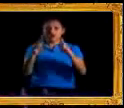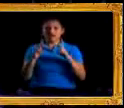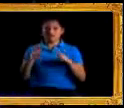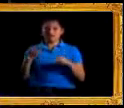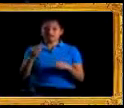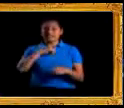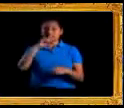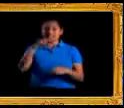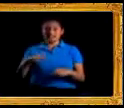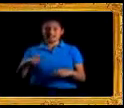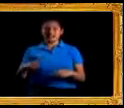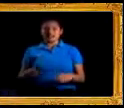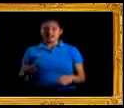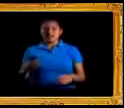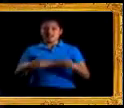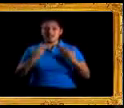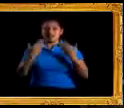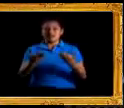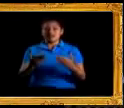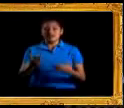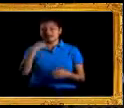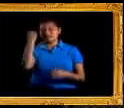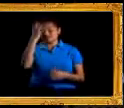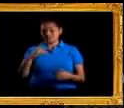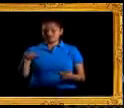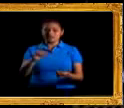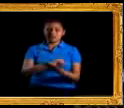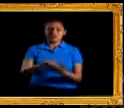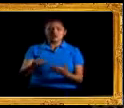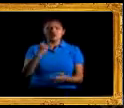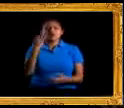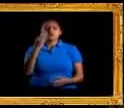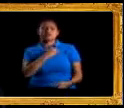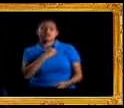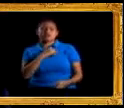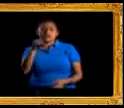que está dando el Espíritu Santo. ¿Cuántos quieren los regalos del Espíritu Santo?